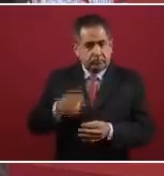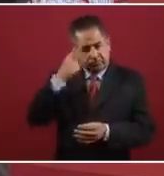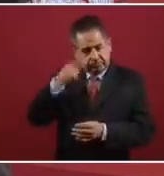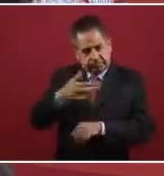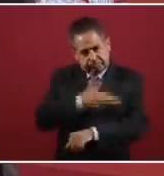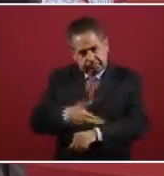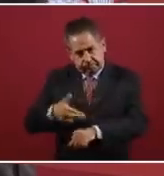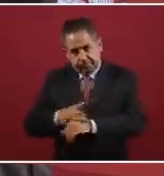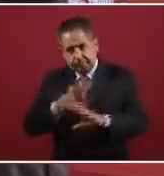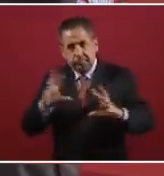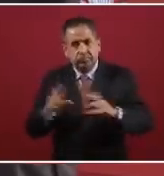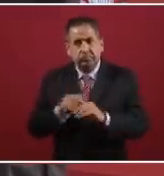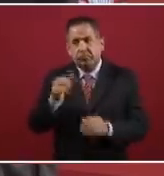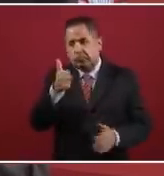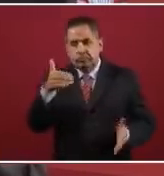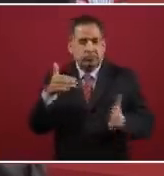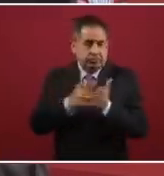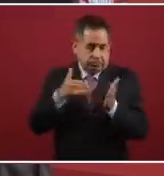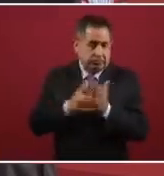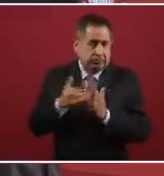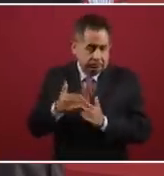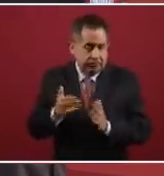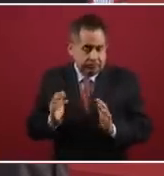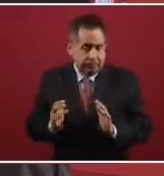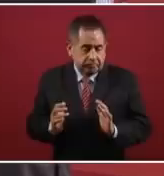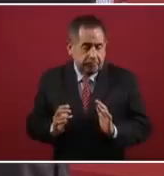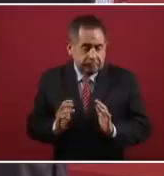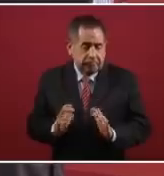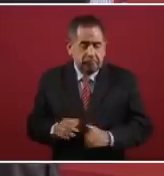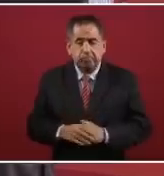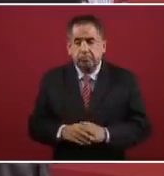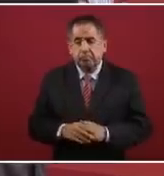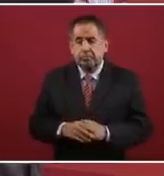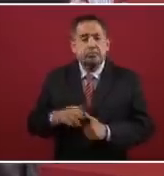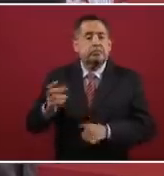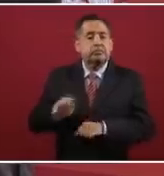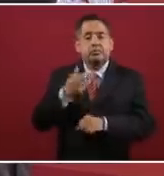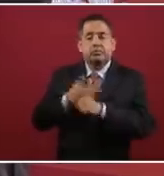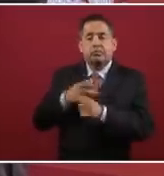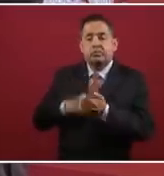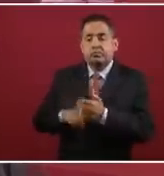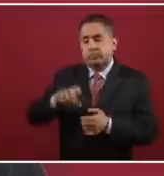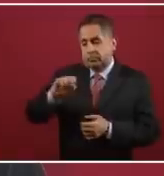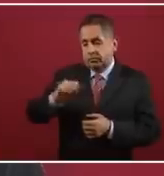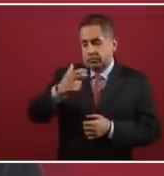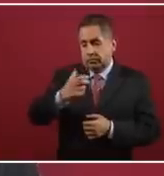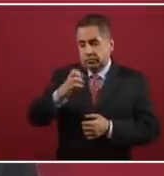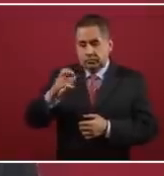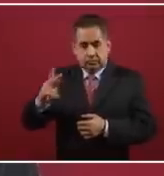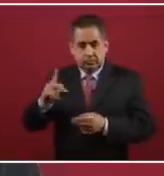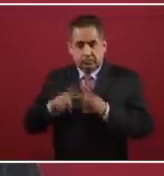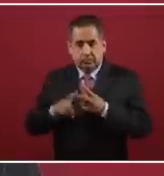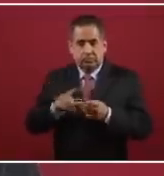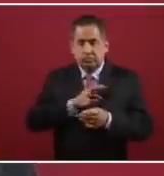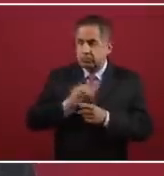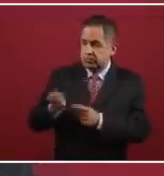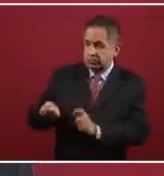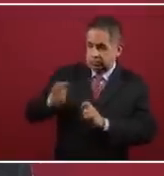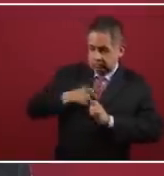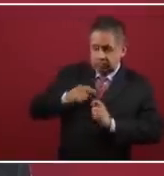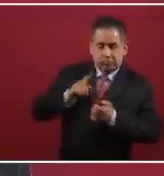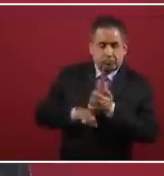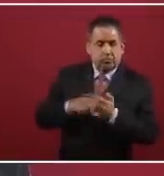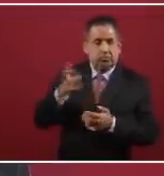operación, 6,000 millones. La Secretaría de Hacienda tendría que radicarnos